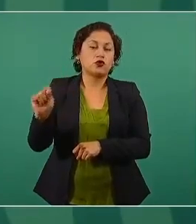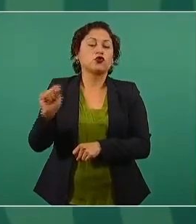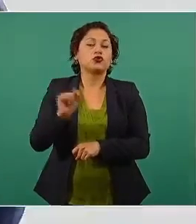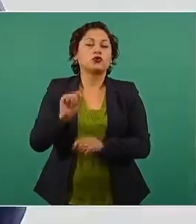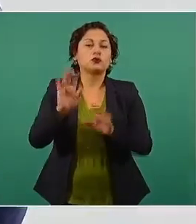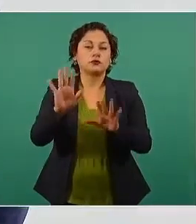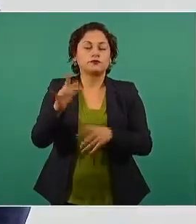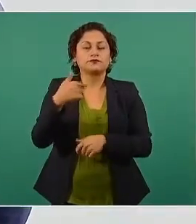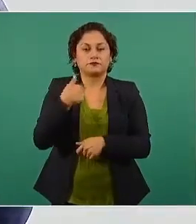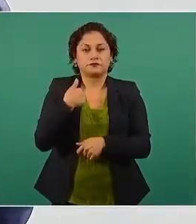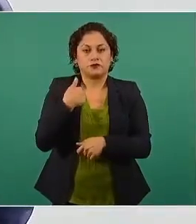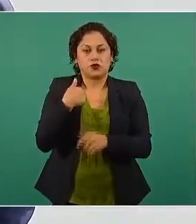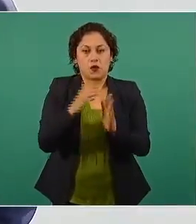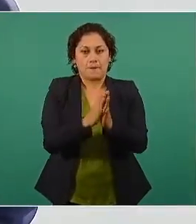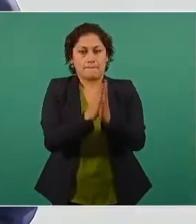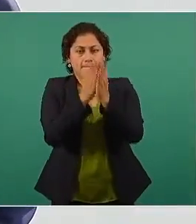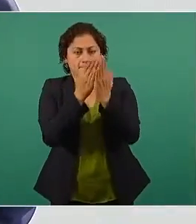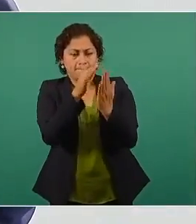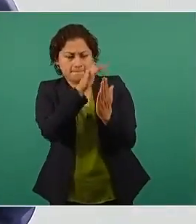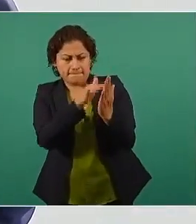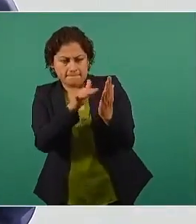completo y se los recomiendo,